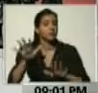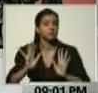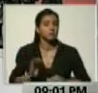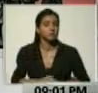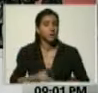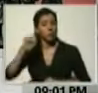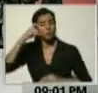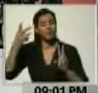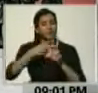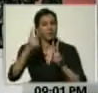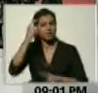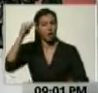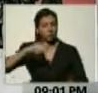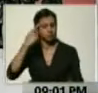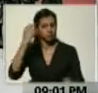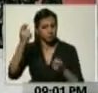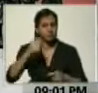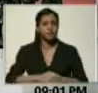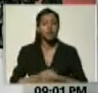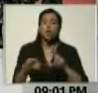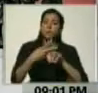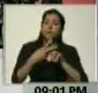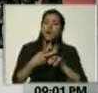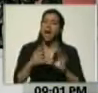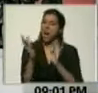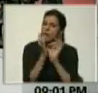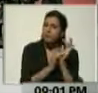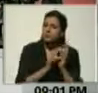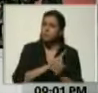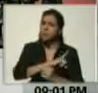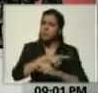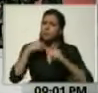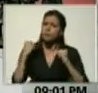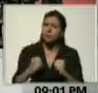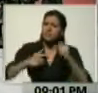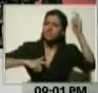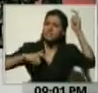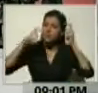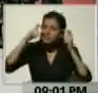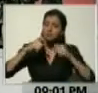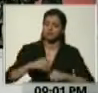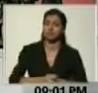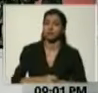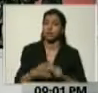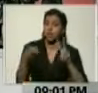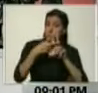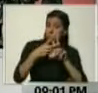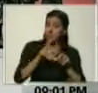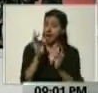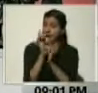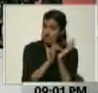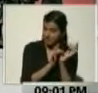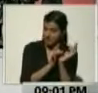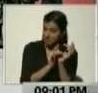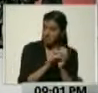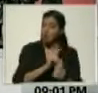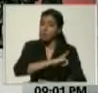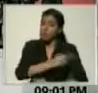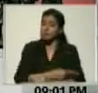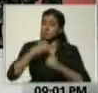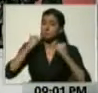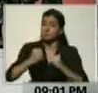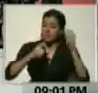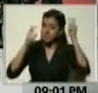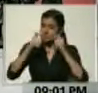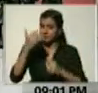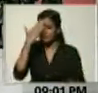Recordemos la etiqueta del día de hoy. Numeral Abril de Fuerza Chavista. Numeral Abril de Fuerza Chavista.